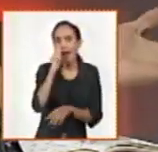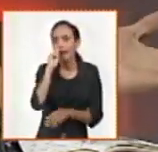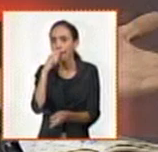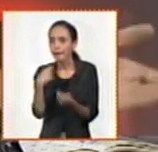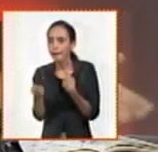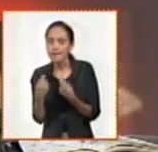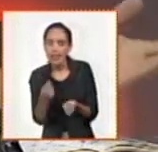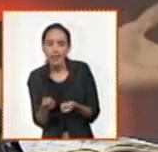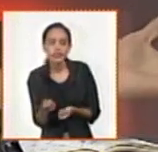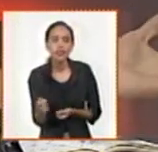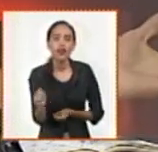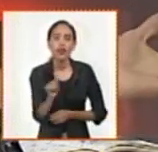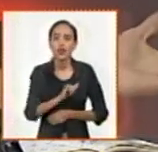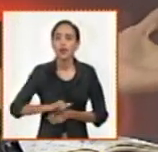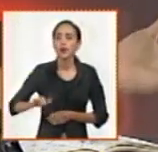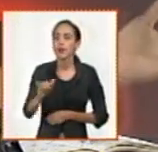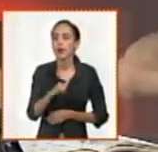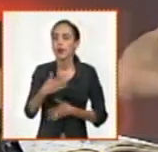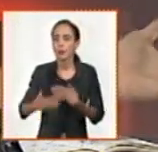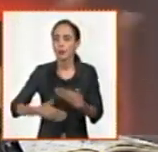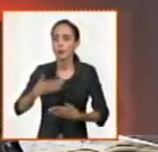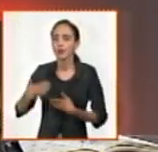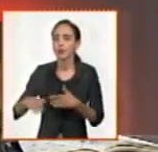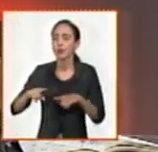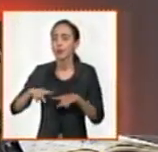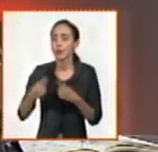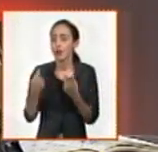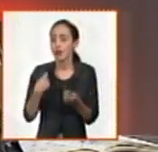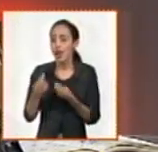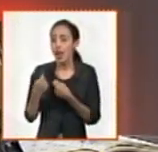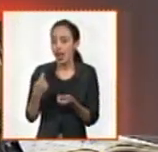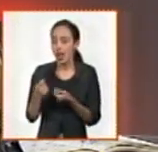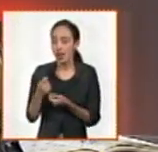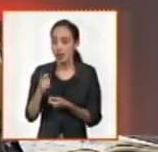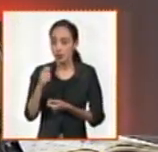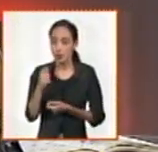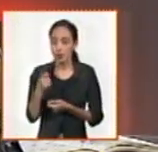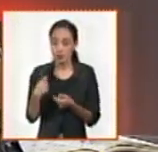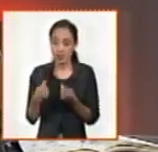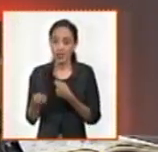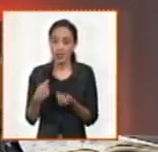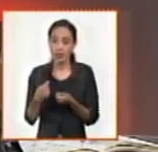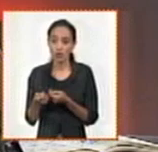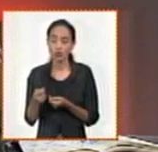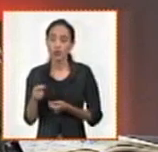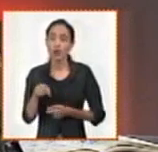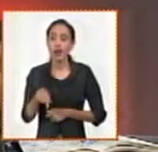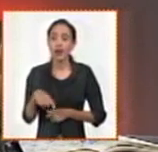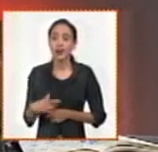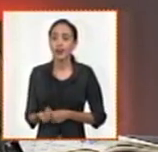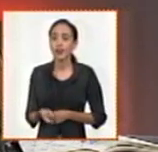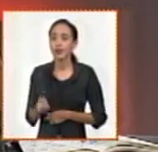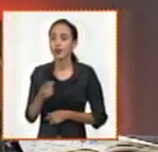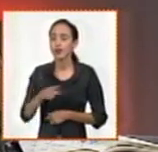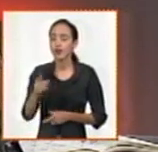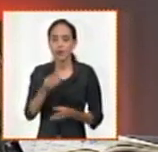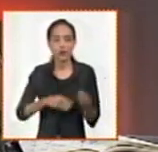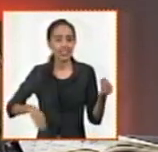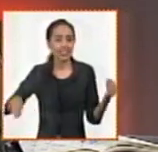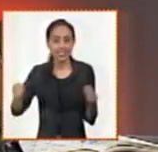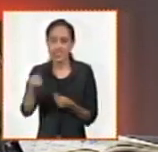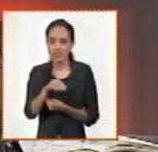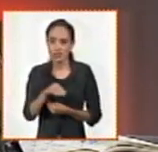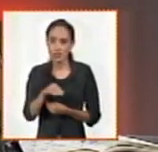de las mismas secuelas del agronegocio que mencionaba Georgina, a través de una transición